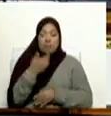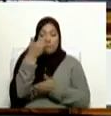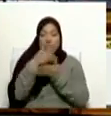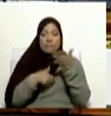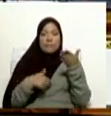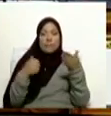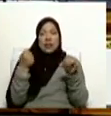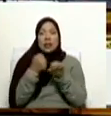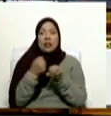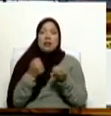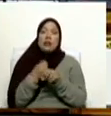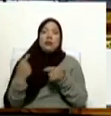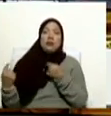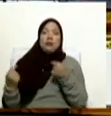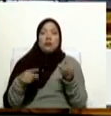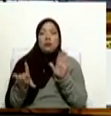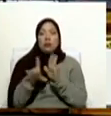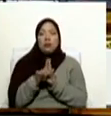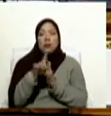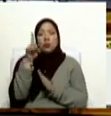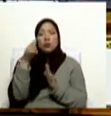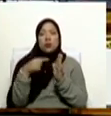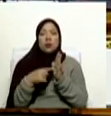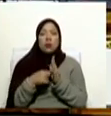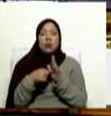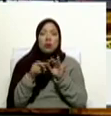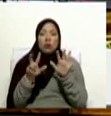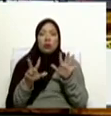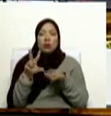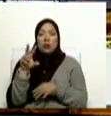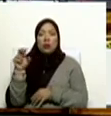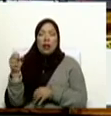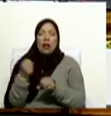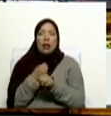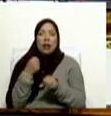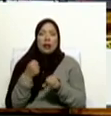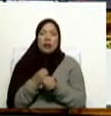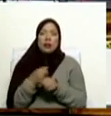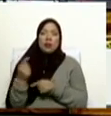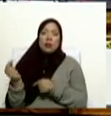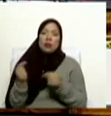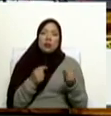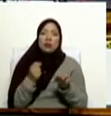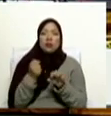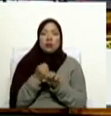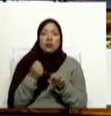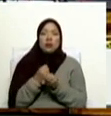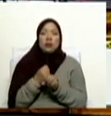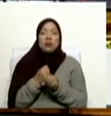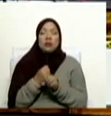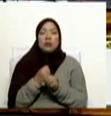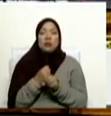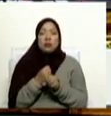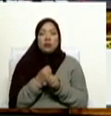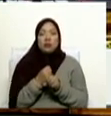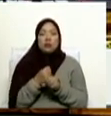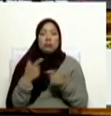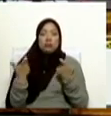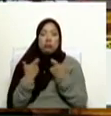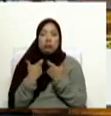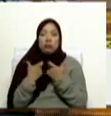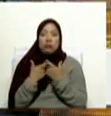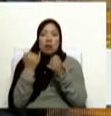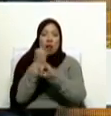de regularización de la guerra de 1820 y a los tratados que luego sucre y Bolívar van a suscribir en el resto de la de Las Guerras de la revolución